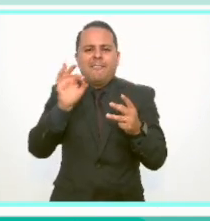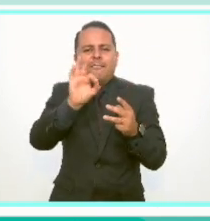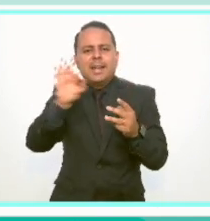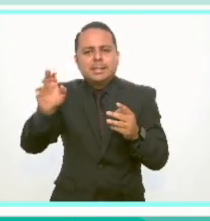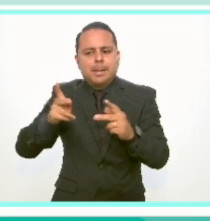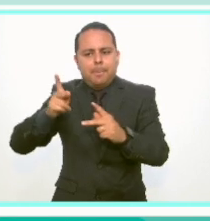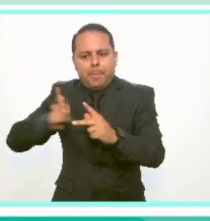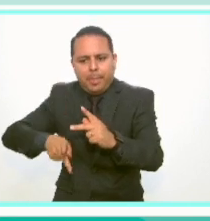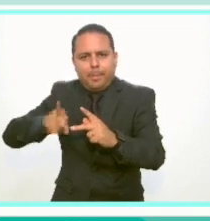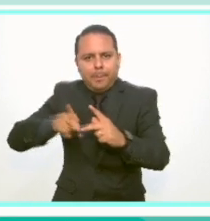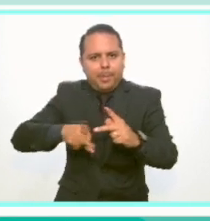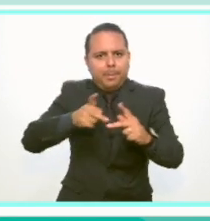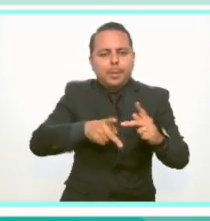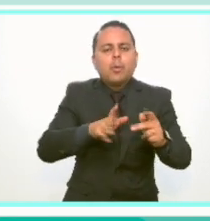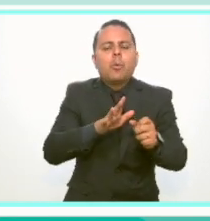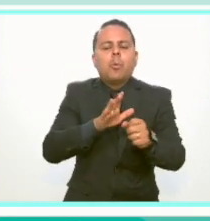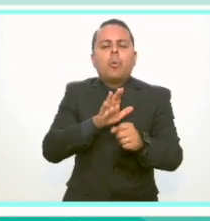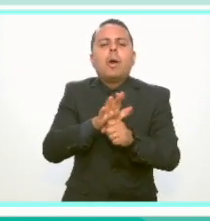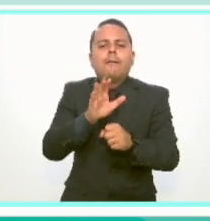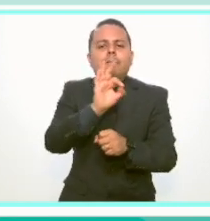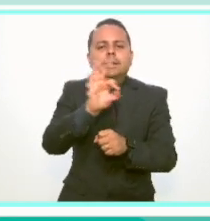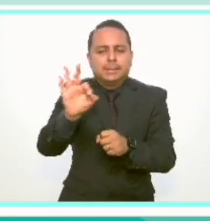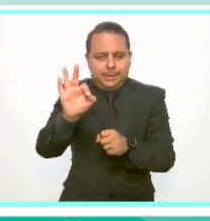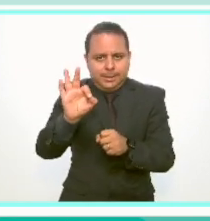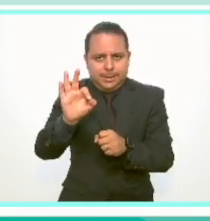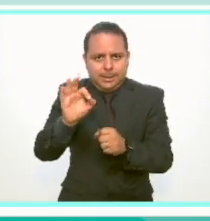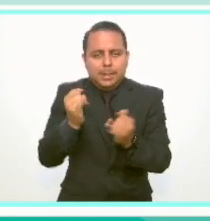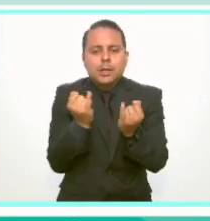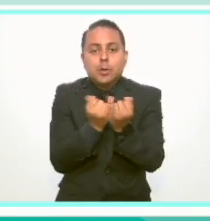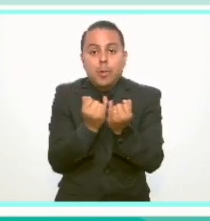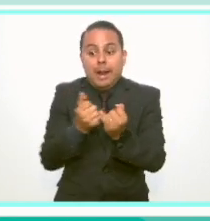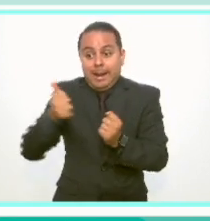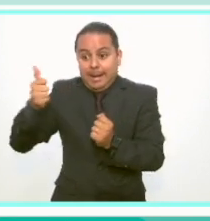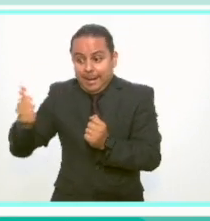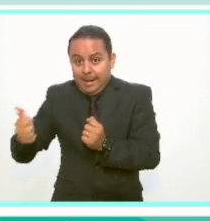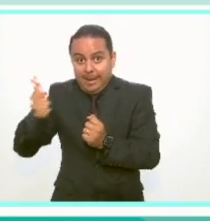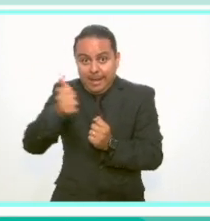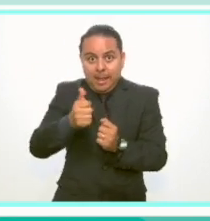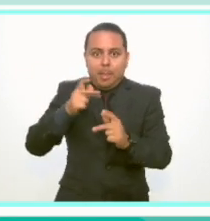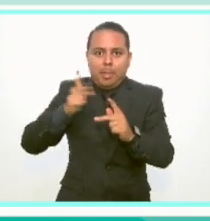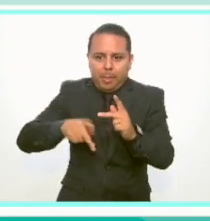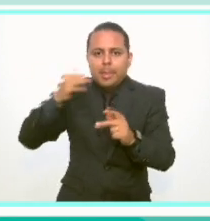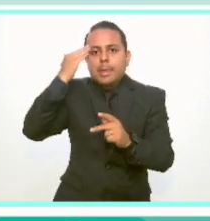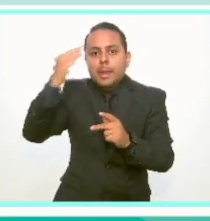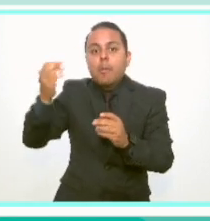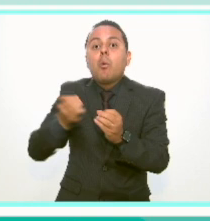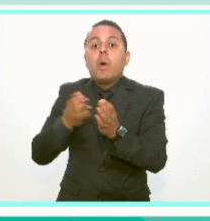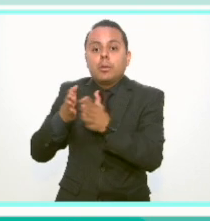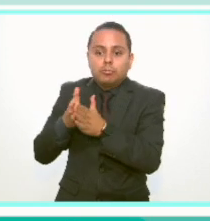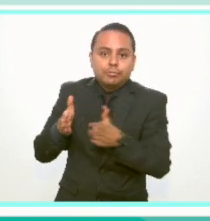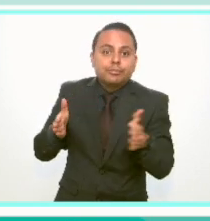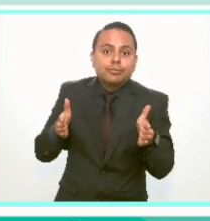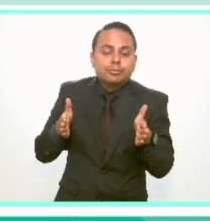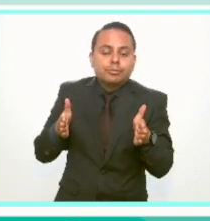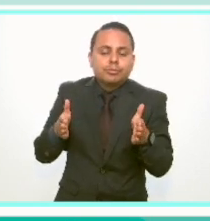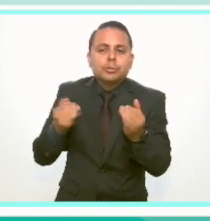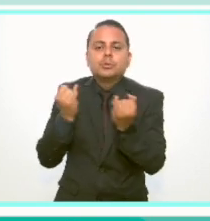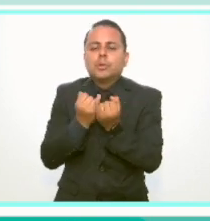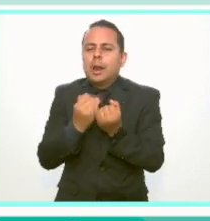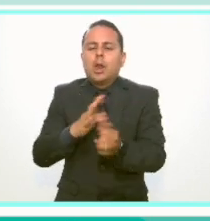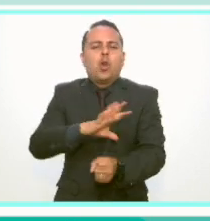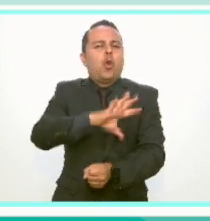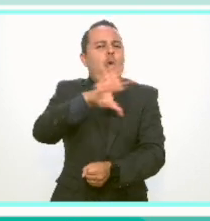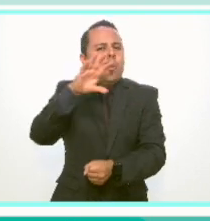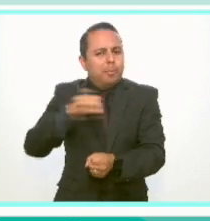interrupciones del servicio y el tiempo que ha durado cada una de estas interrupciones. Y número cuatro, todas las incidencias